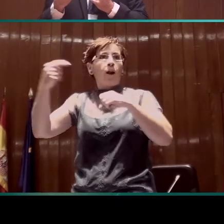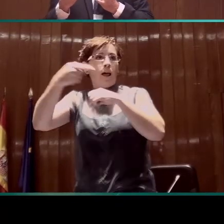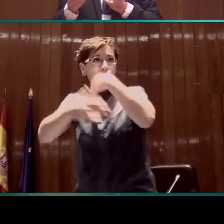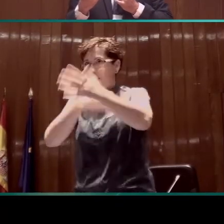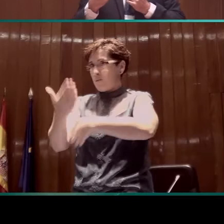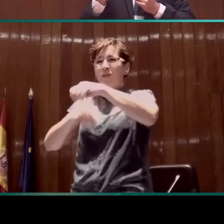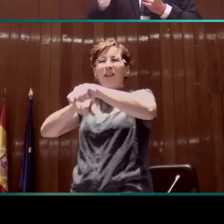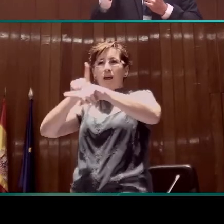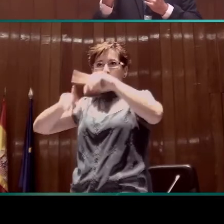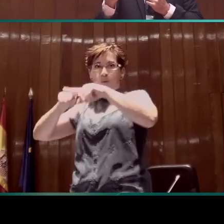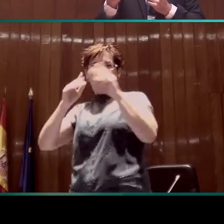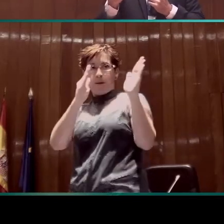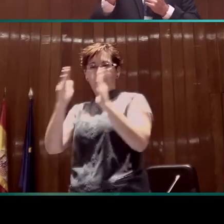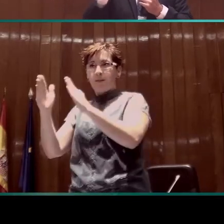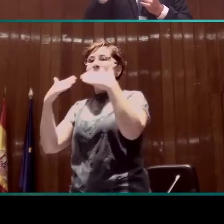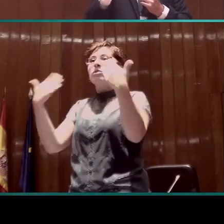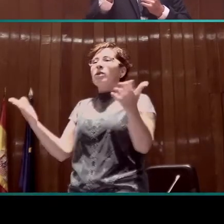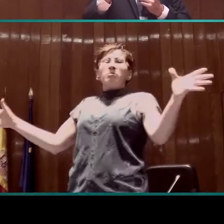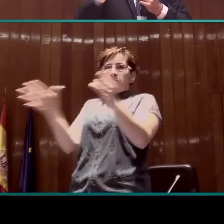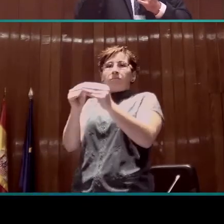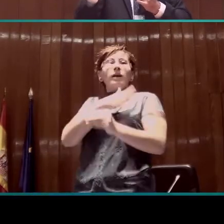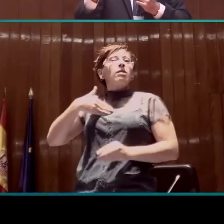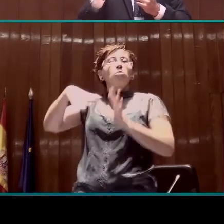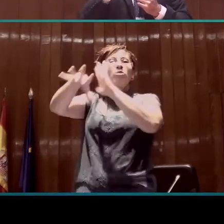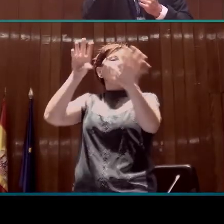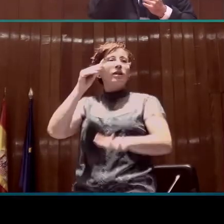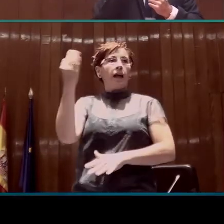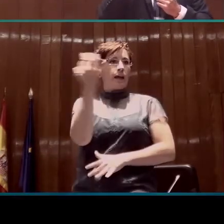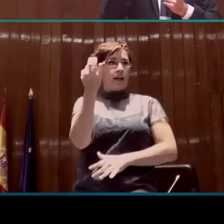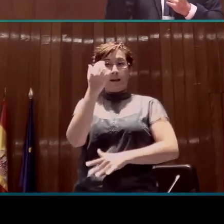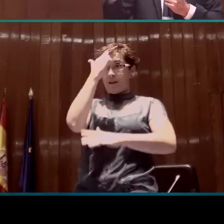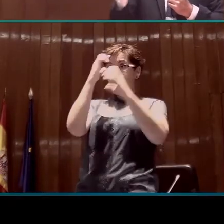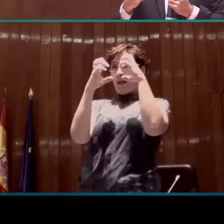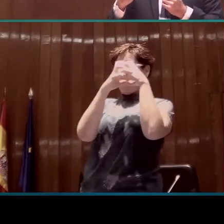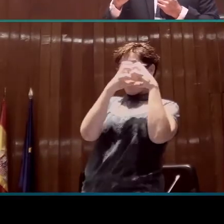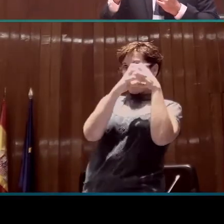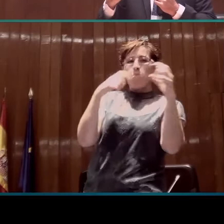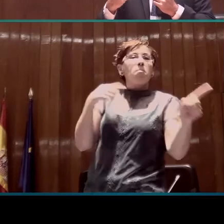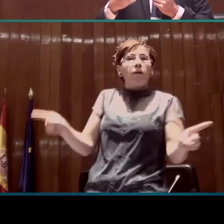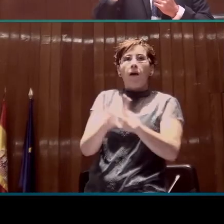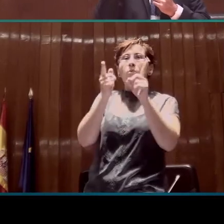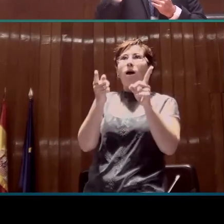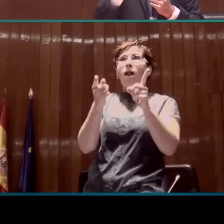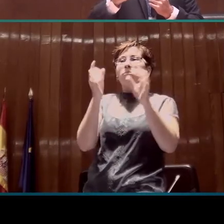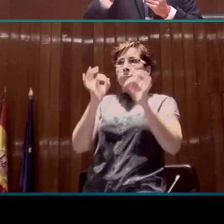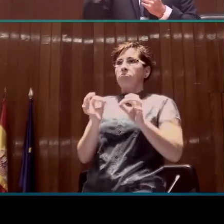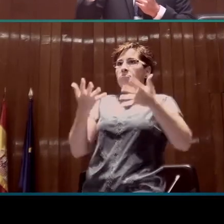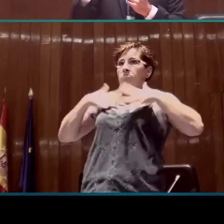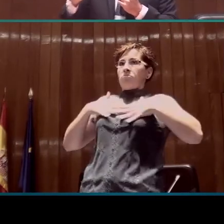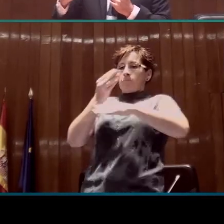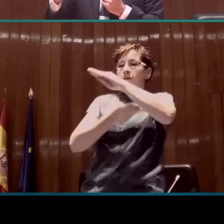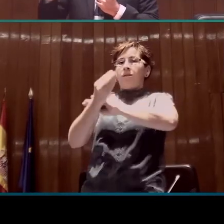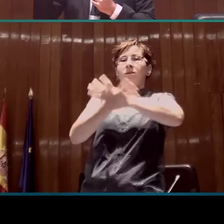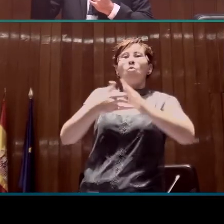queremos entender es qué es lo que sucede en el cerebro, tanto de personas nativas o no nativas de lengua de signos, cuando